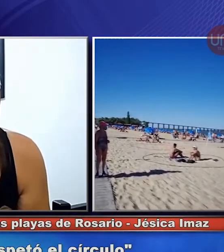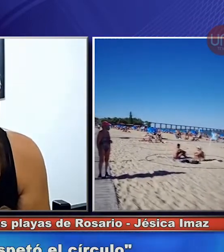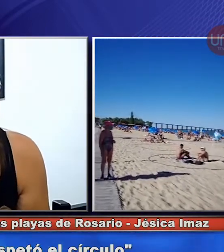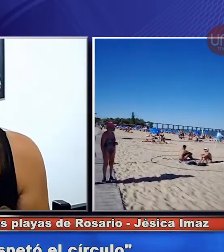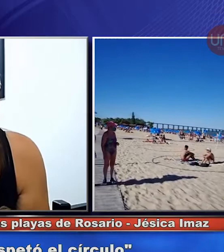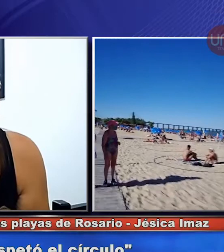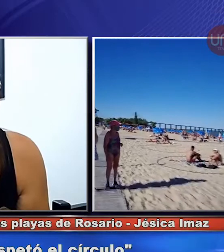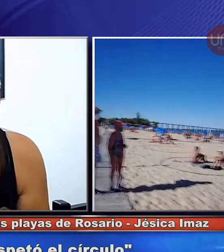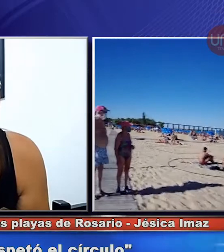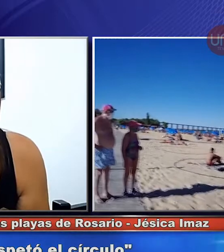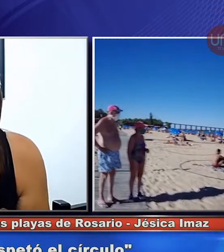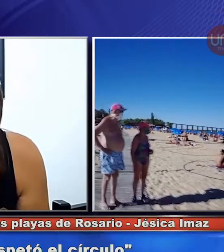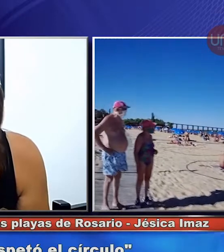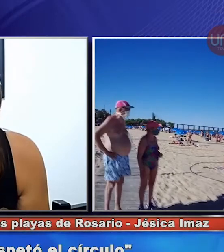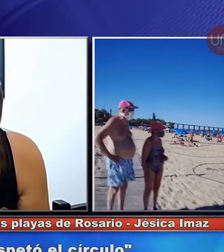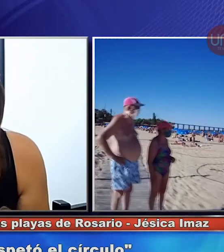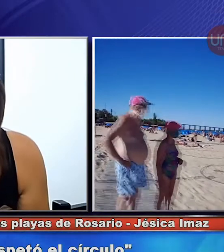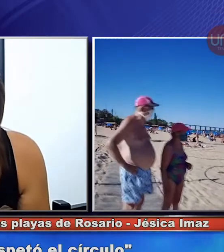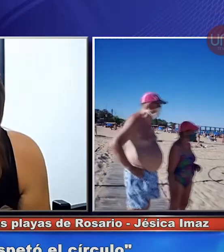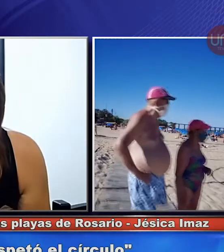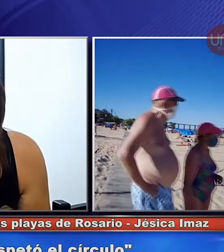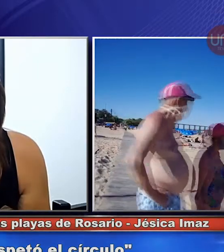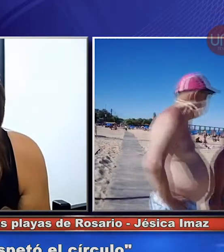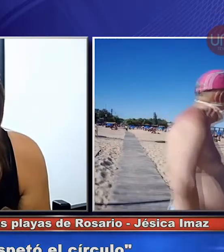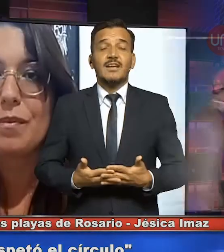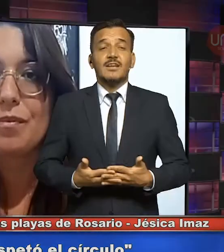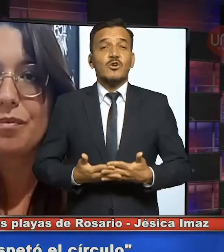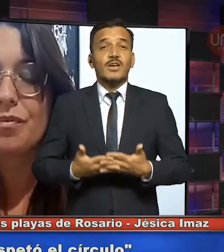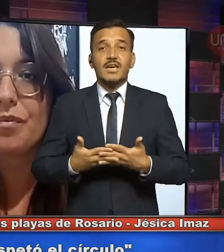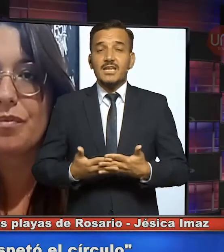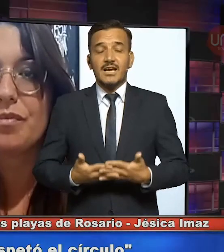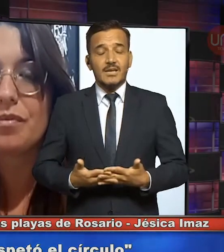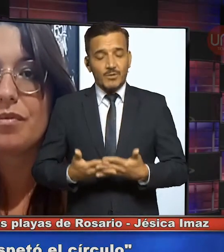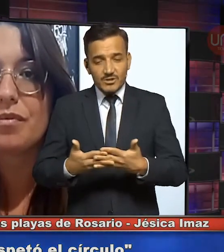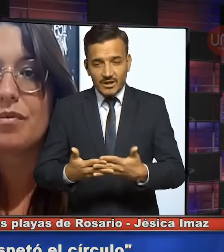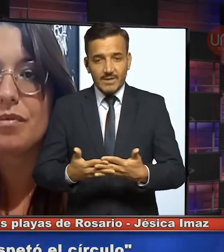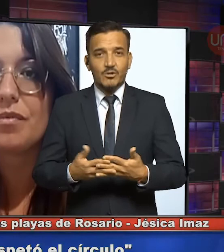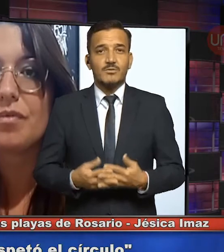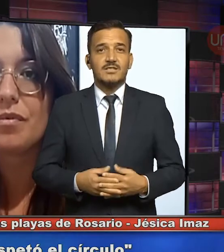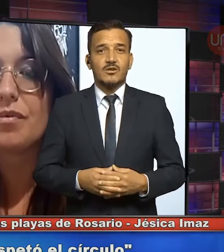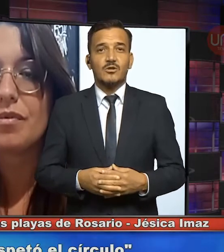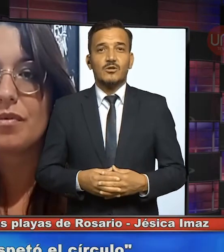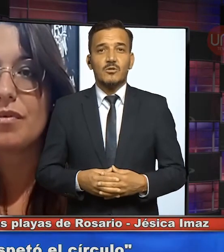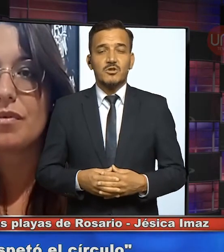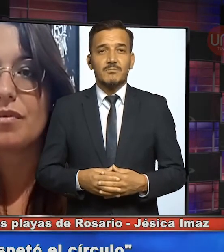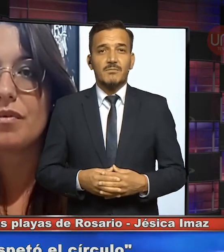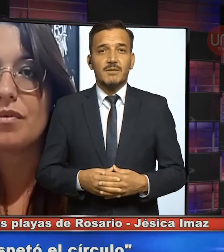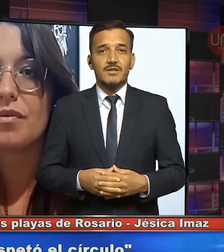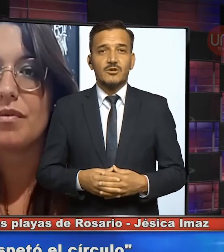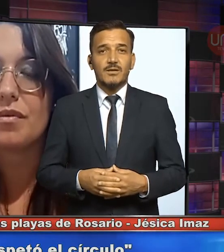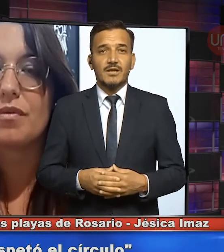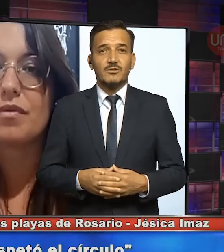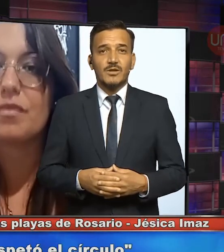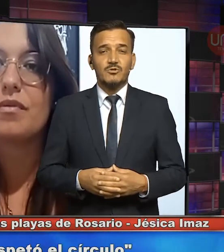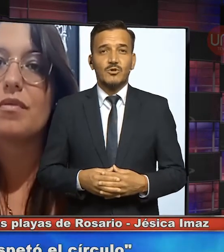viendo en imágenes. Ajá, el número realmente grande. O sea, lo que queda, y por eso queríamos conversar con vos en primera persona,